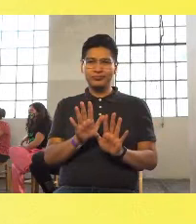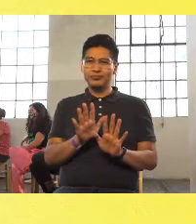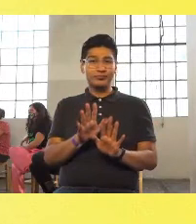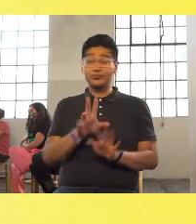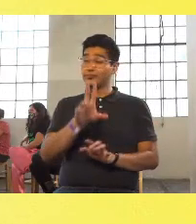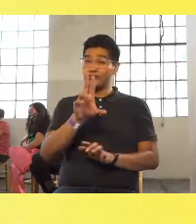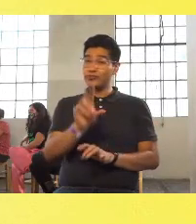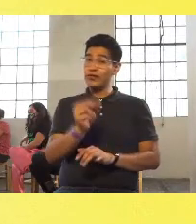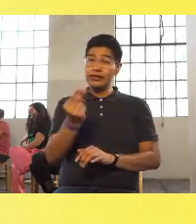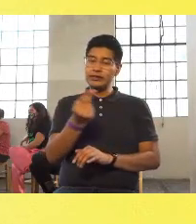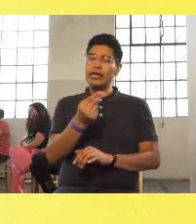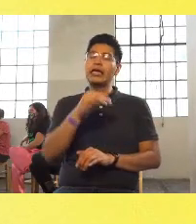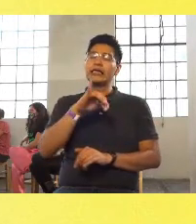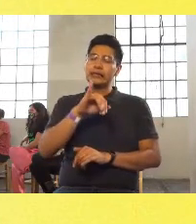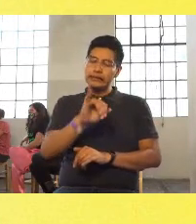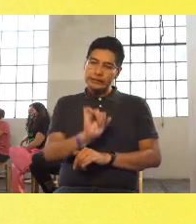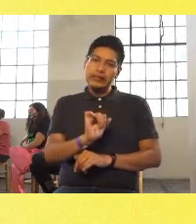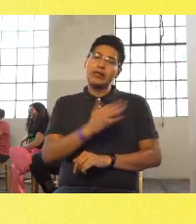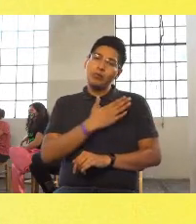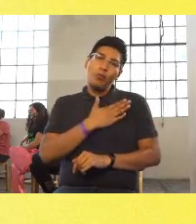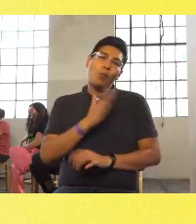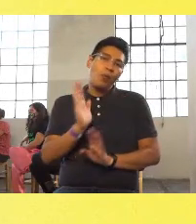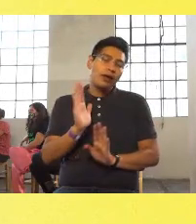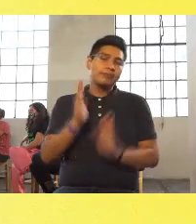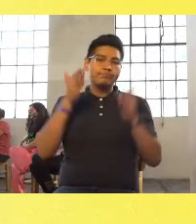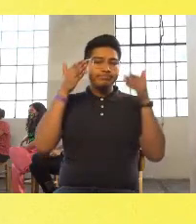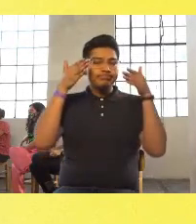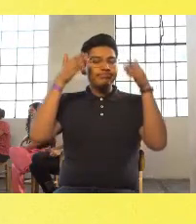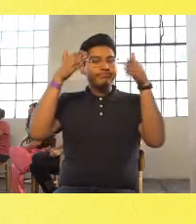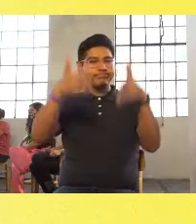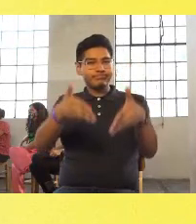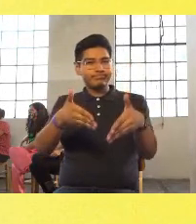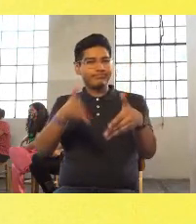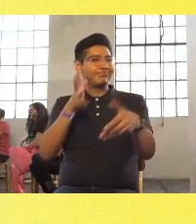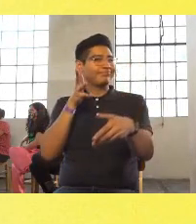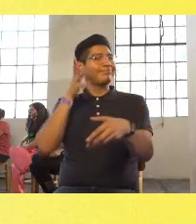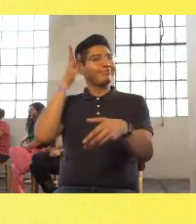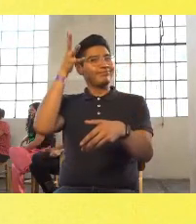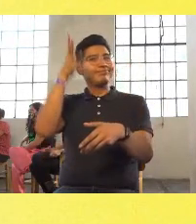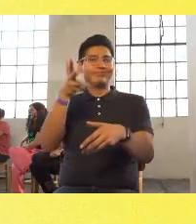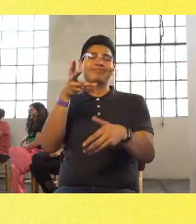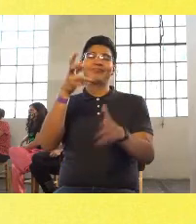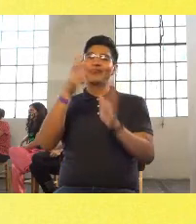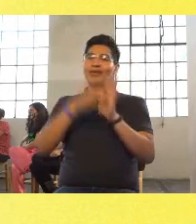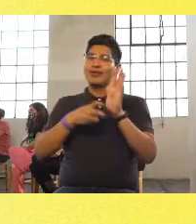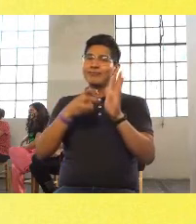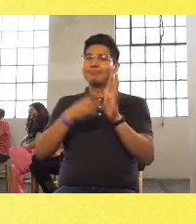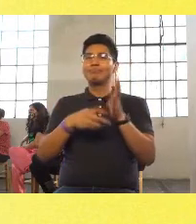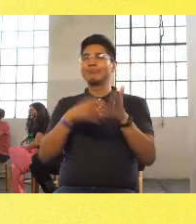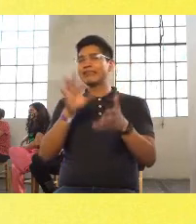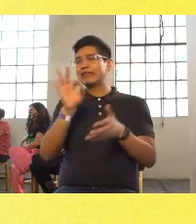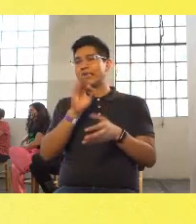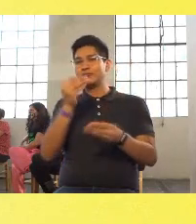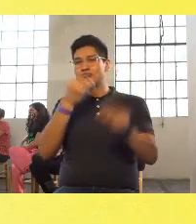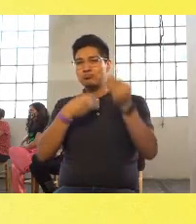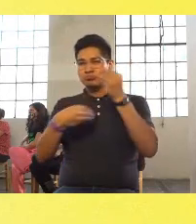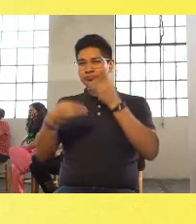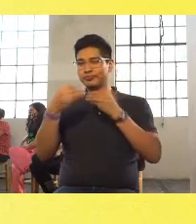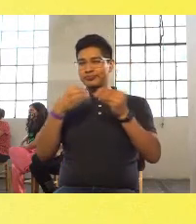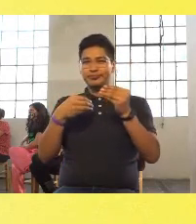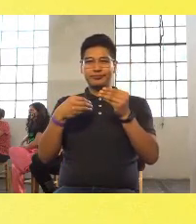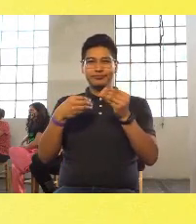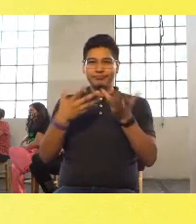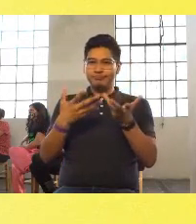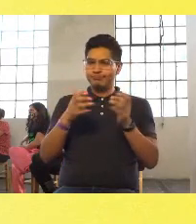o sea, sí hay que ir muy enfocados a ser menos injustos con nuestras acciones y con lo que consumimos y absolutamente todo,